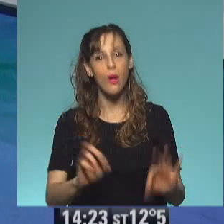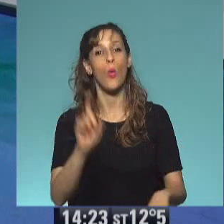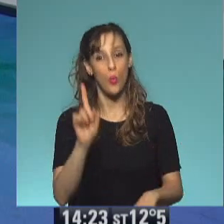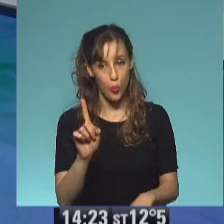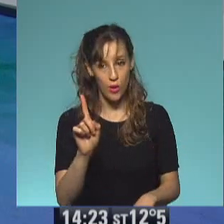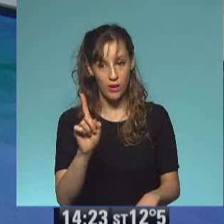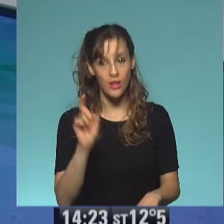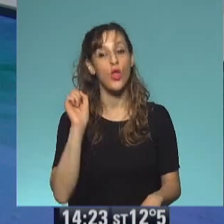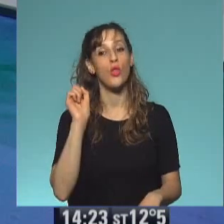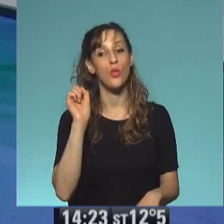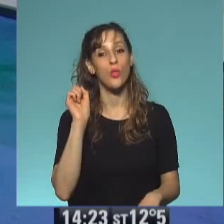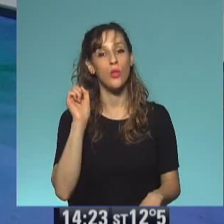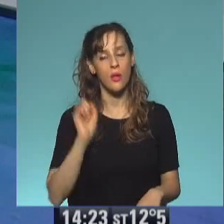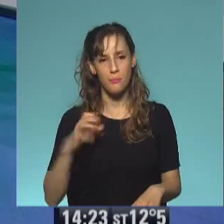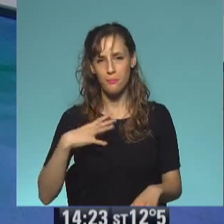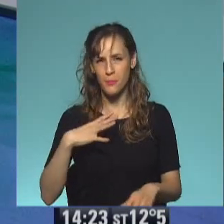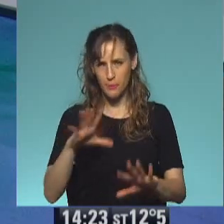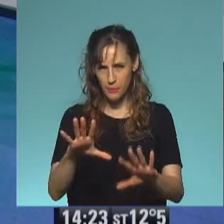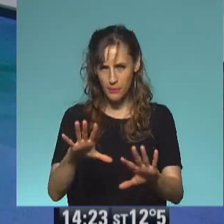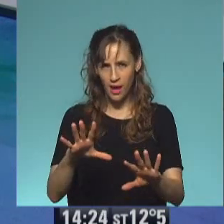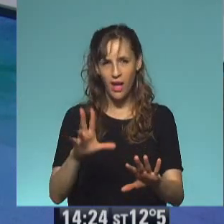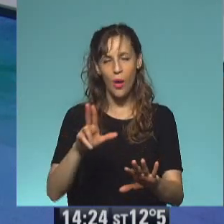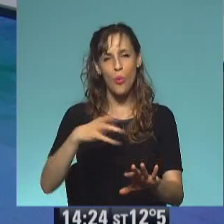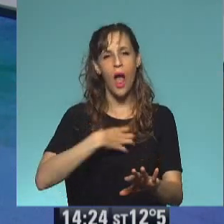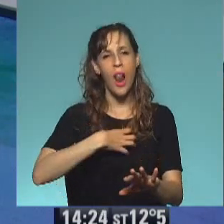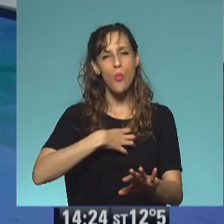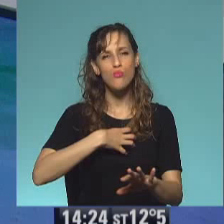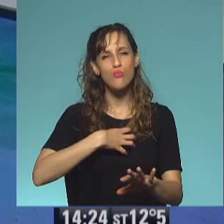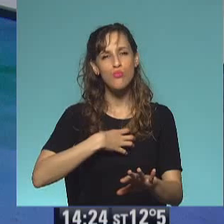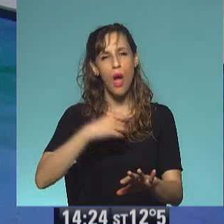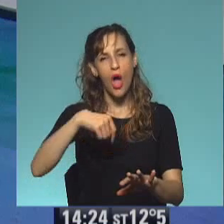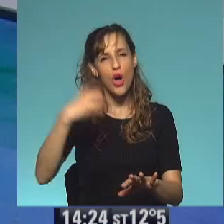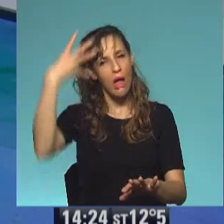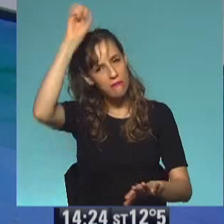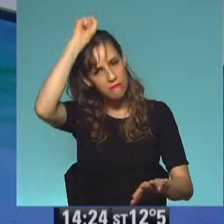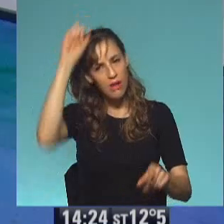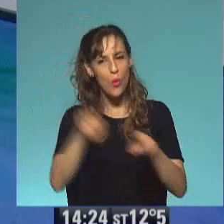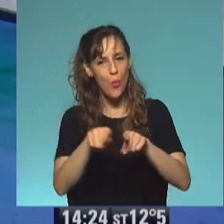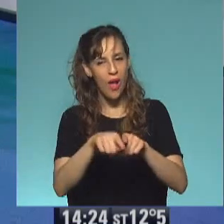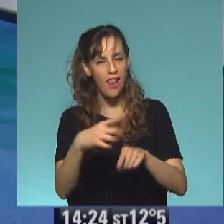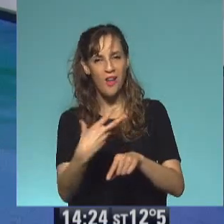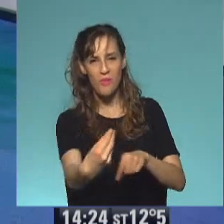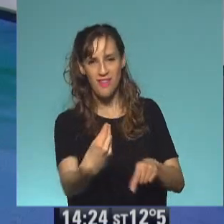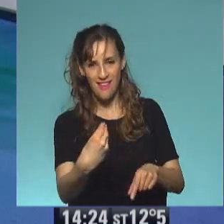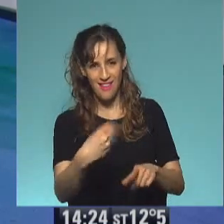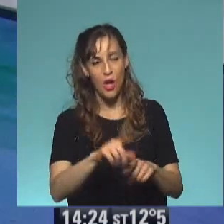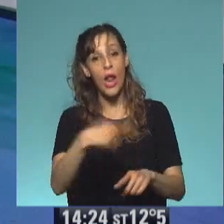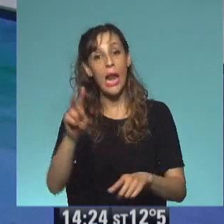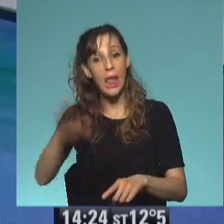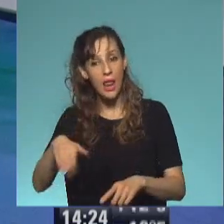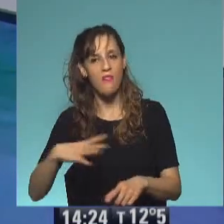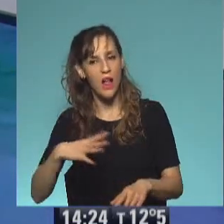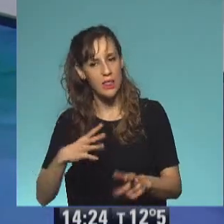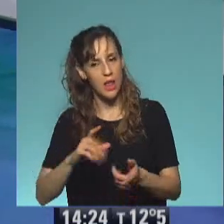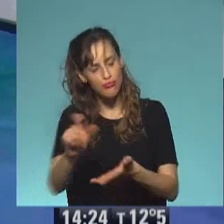una. Espera que hay un chico que se está peinando. Ahí. Ay, que espera, sí, espera. Está haciendo el pinicho como yo. ¿Sí? Y hay otra nena que todavía no